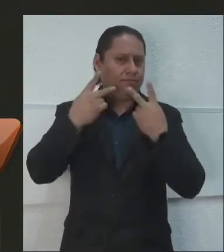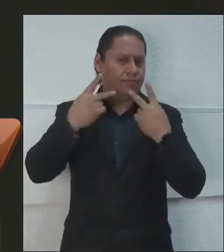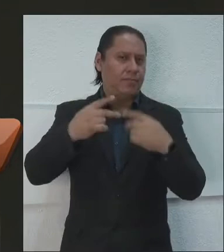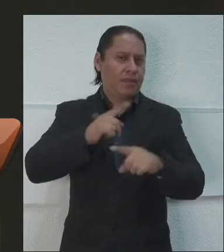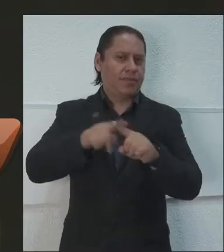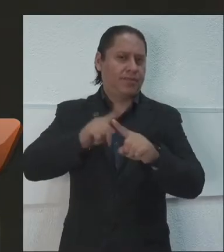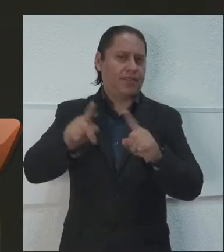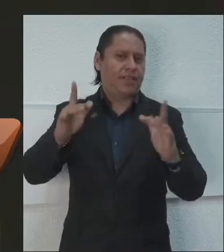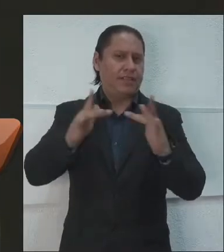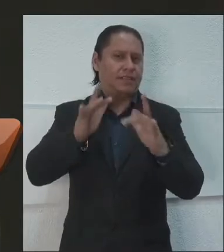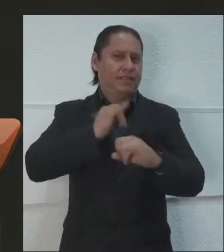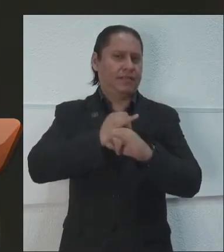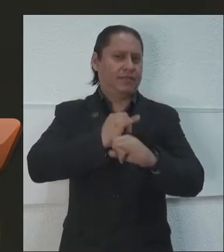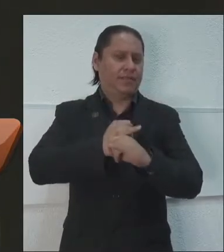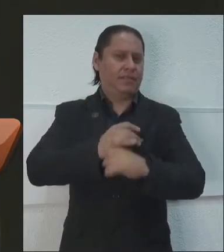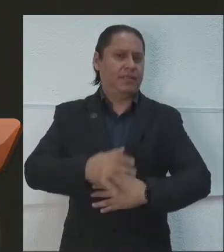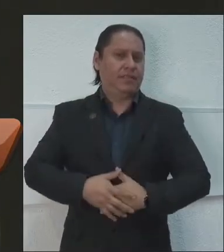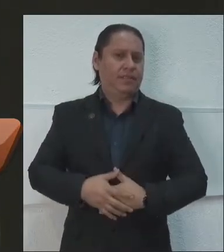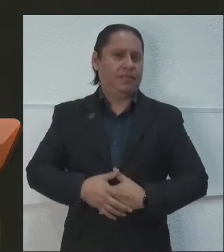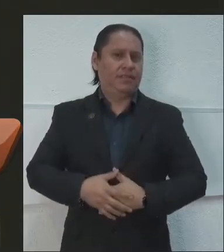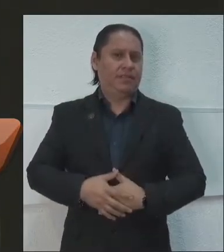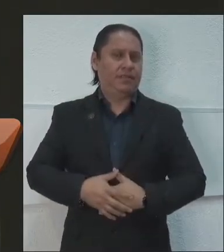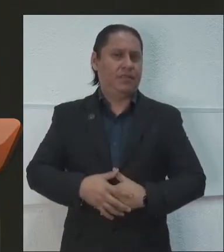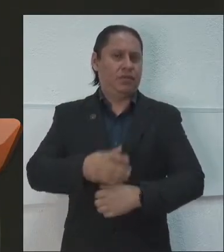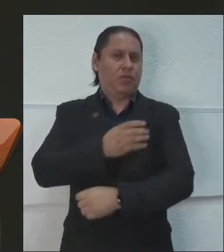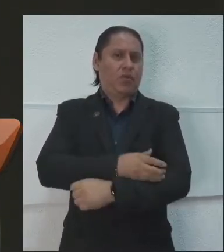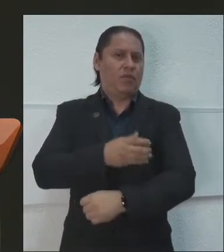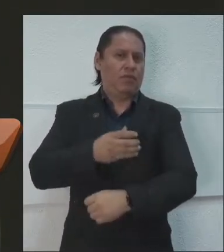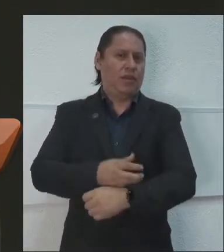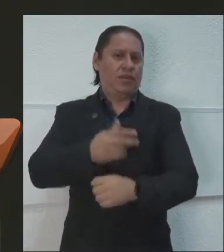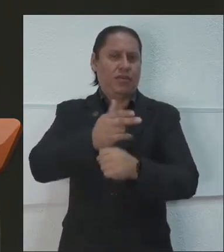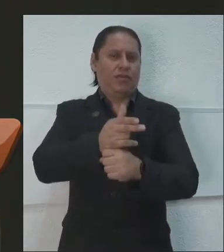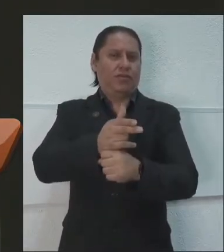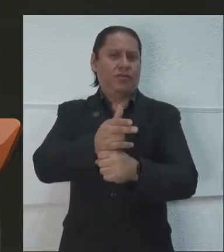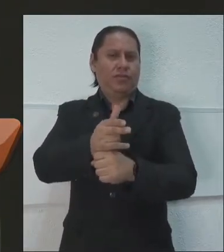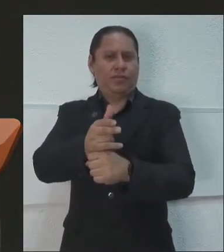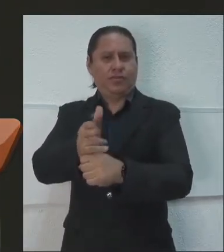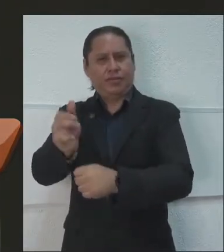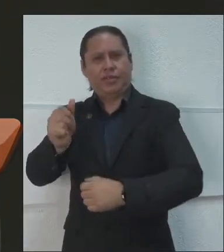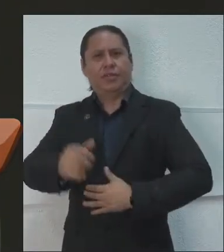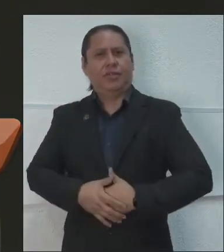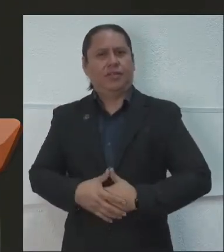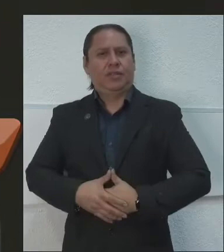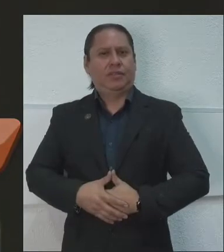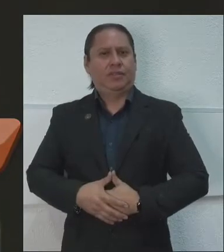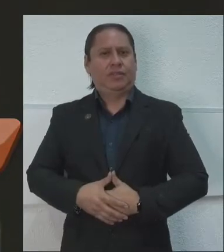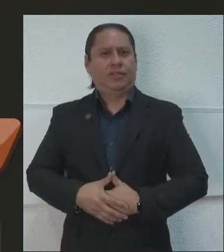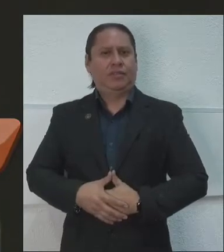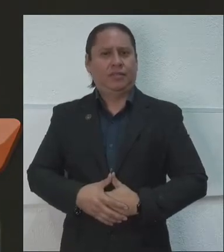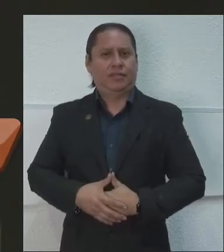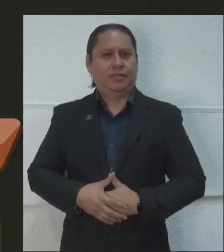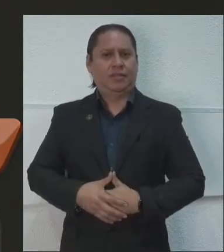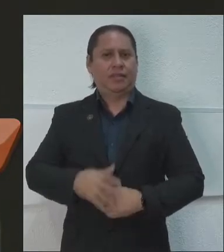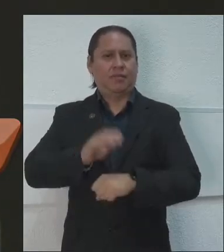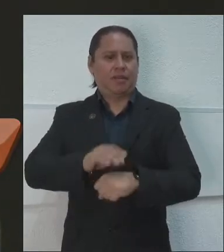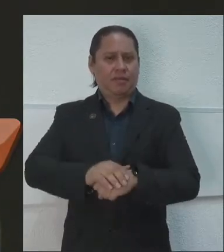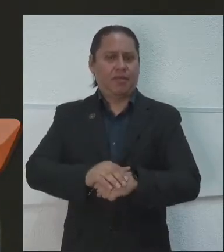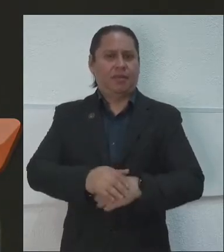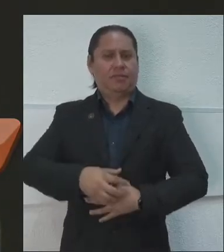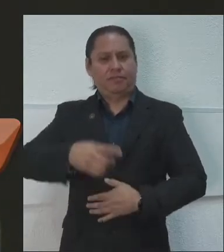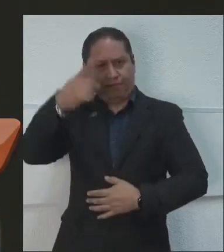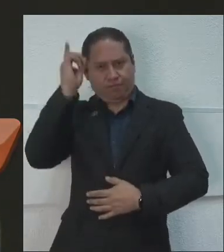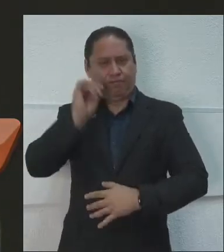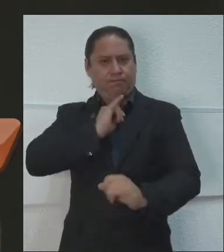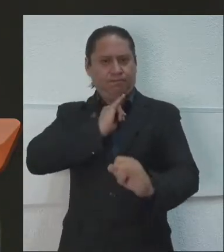las diferentes plataformas digitales, a las y a los compañeros de los medios de comunicación, a nuestro amigo Daniel